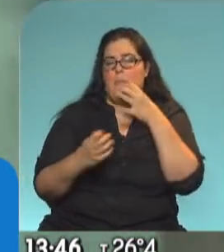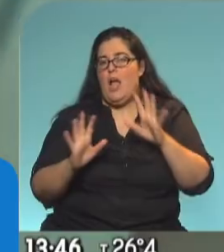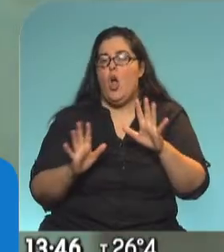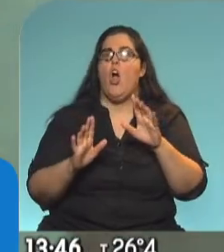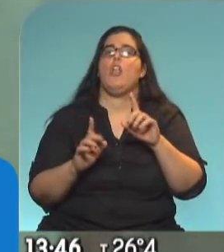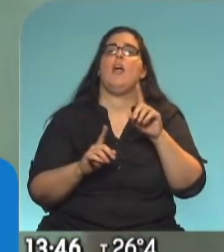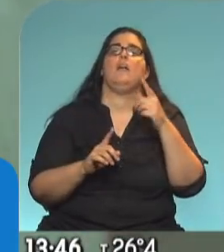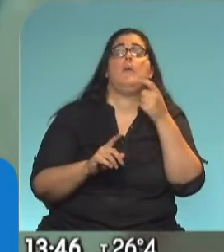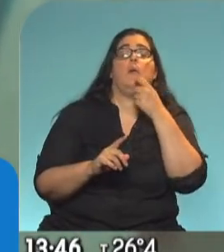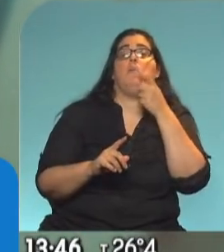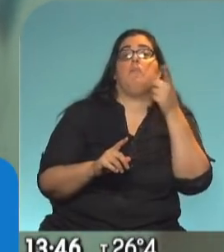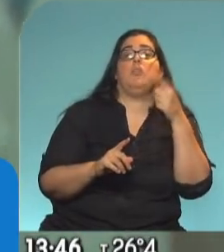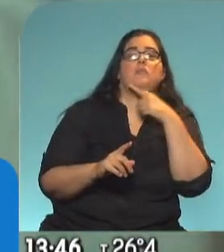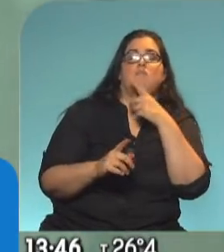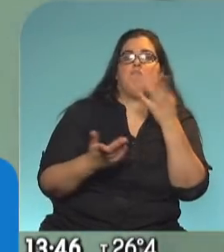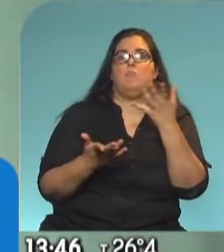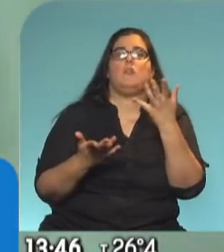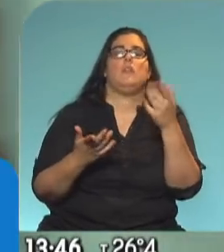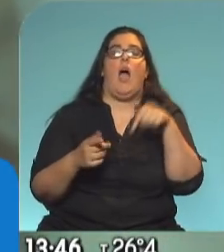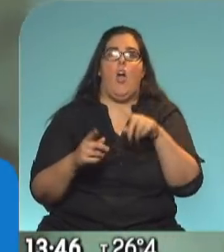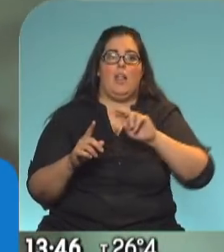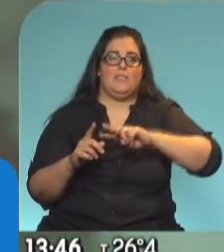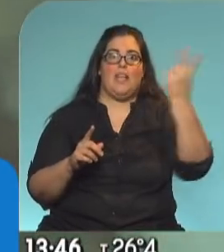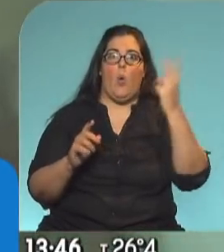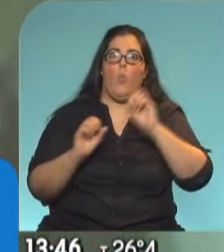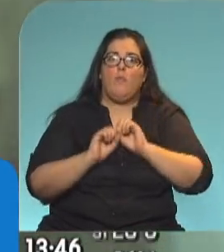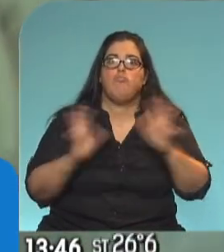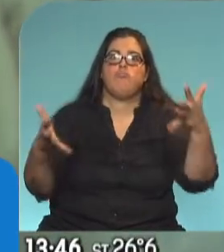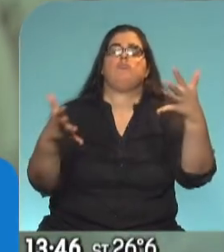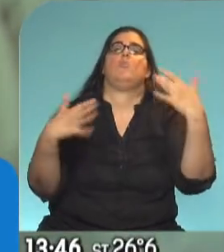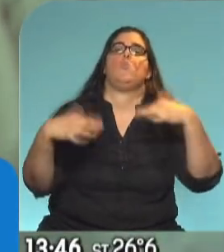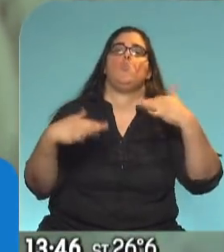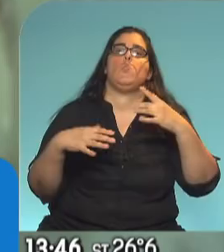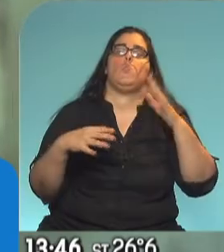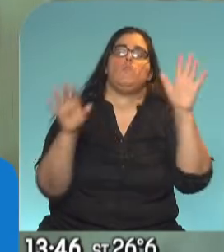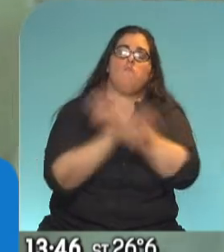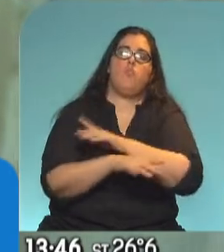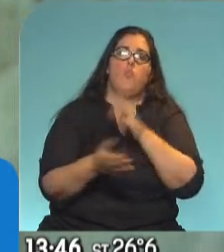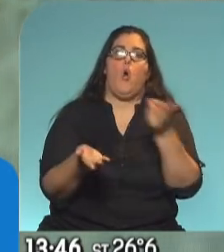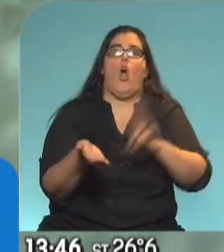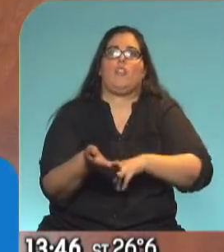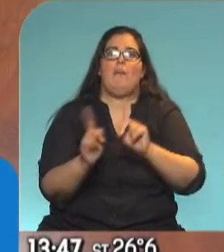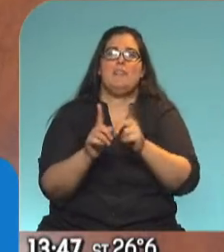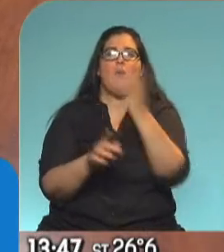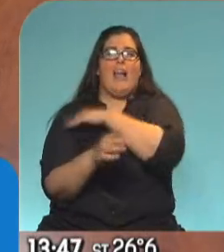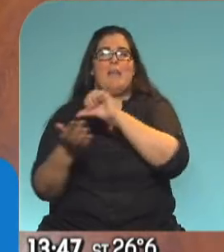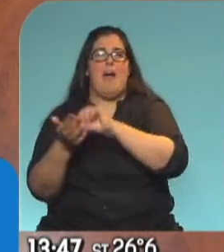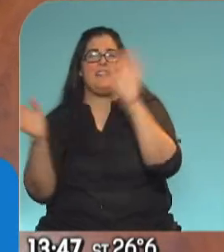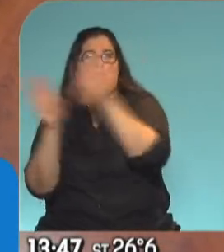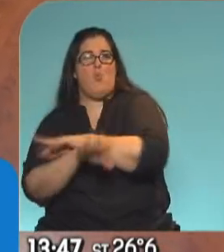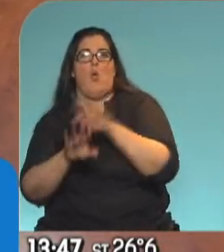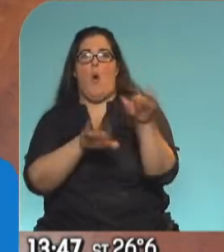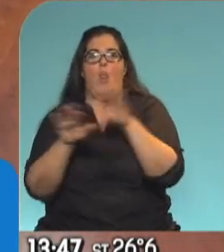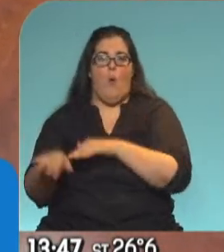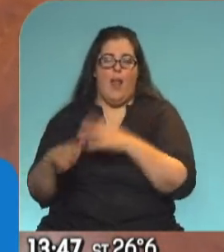nórdicos otro, y que en esta segunda ola empezaron a tropezarse, ¿no? Con las mismas piedras con las que tropezaron los otros países al comienzo. Tal cual. Y hablando también de